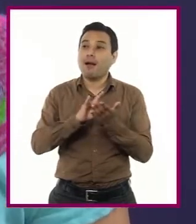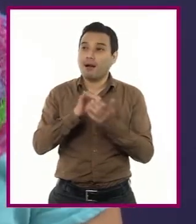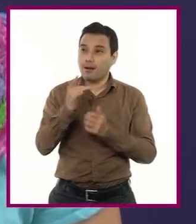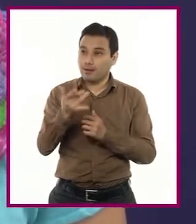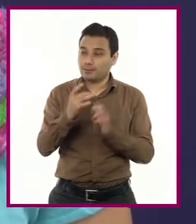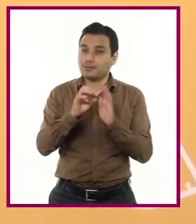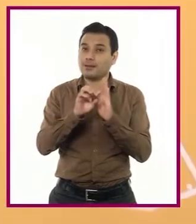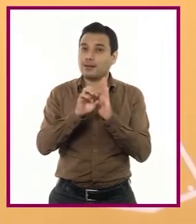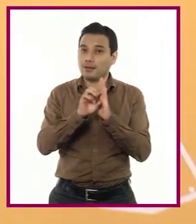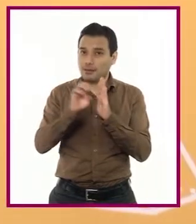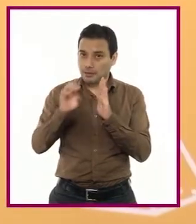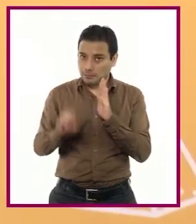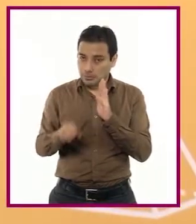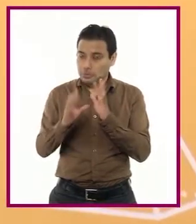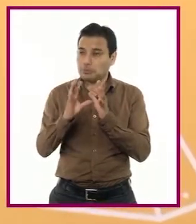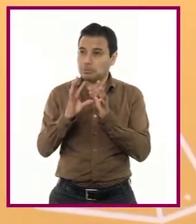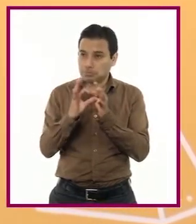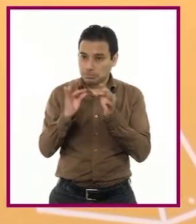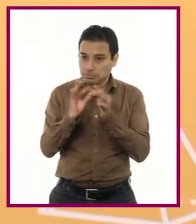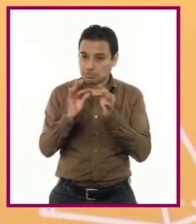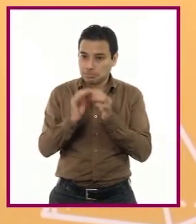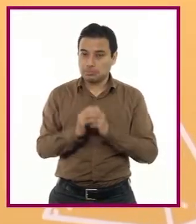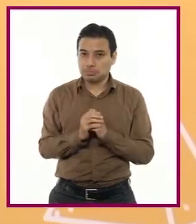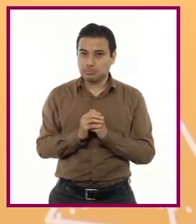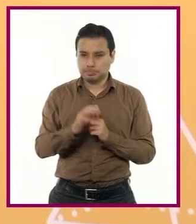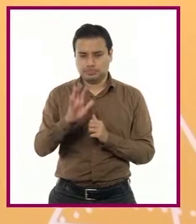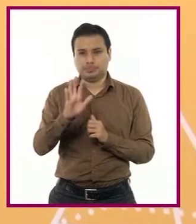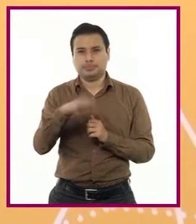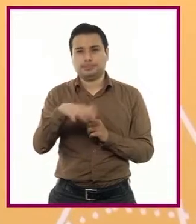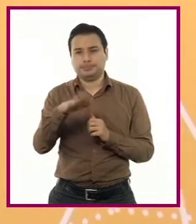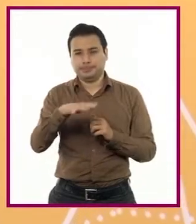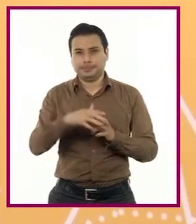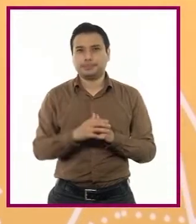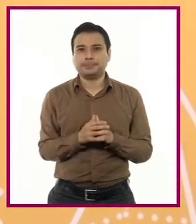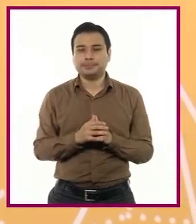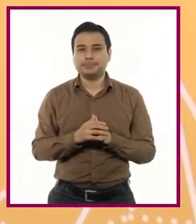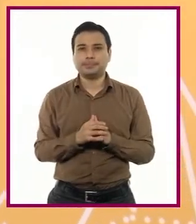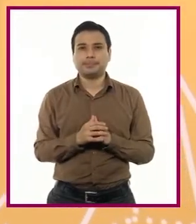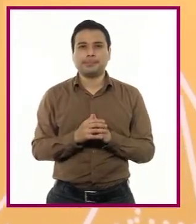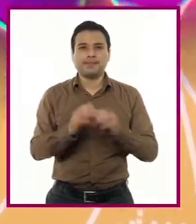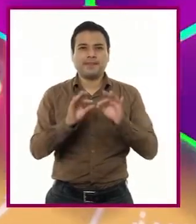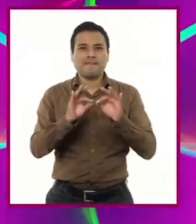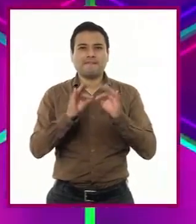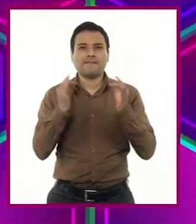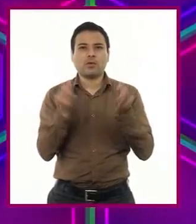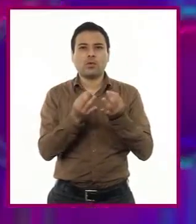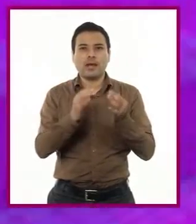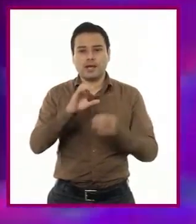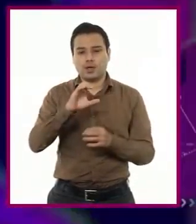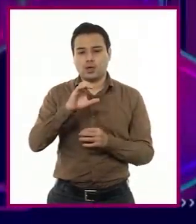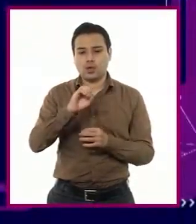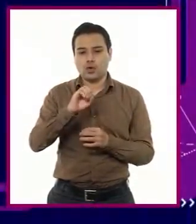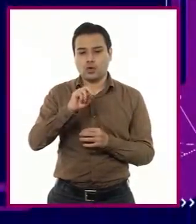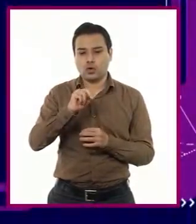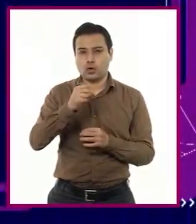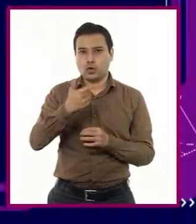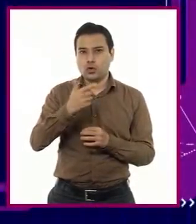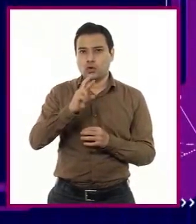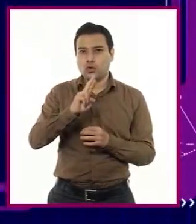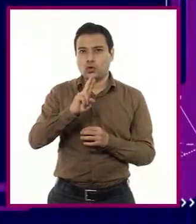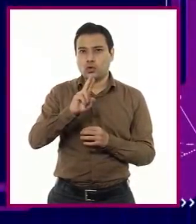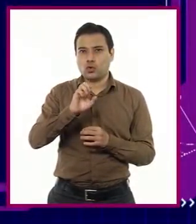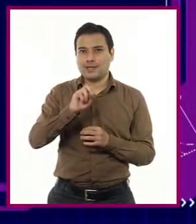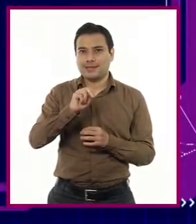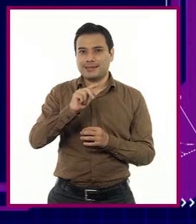Saraí. Ahora bien, ¿podrían apoyarnos a definir las figuras geométricas que son congruentes? Las figuras congruentes son